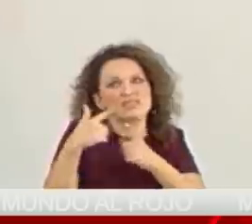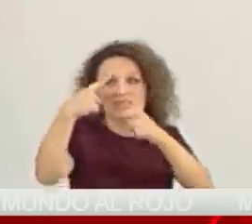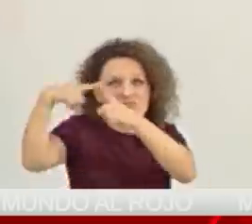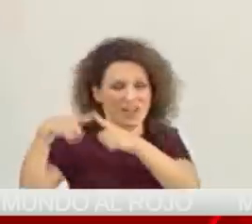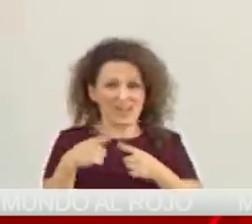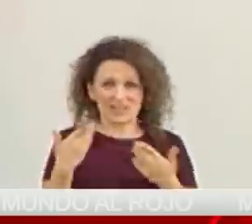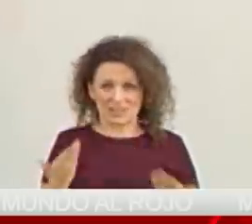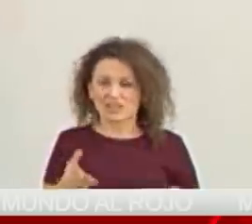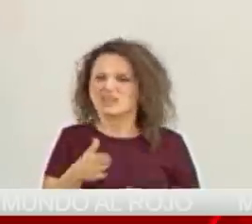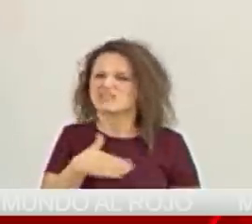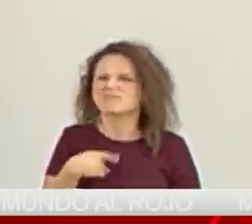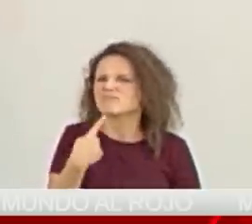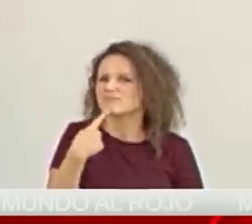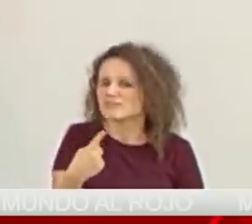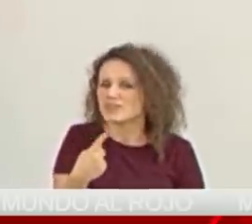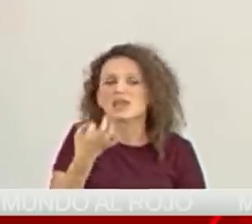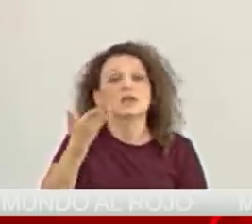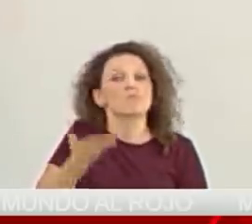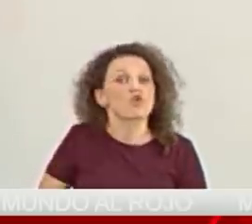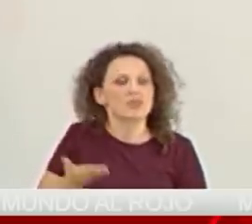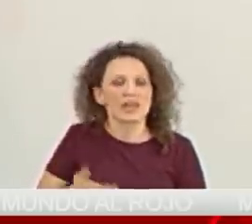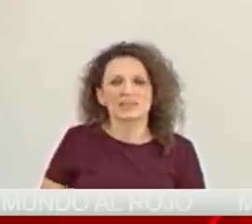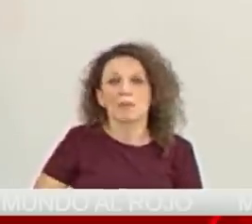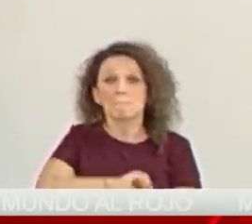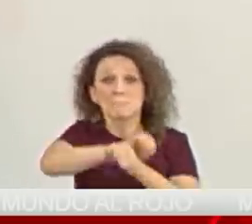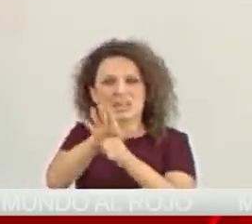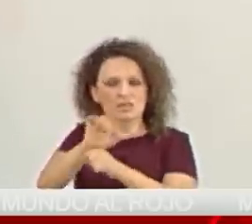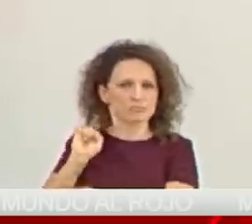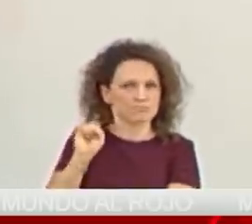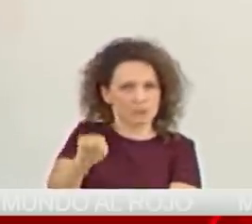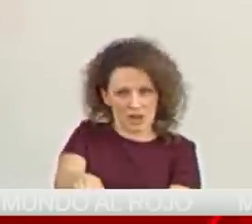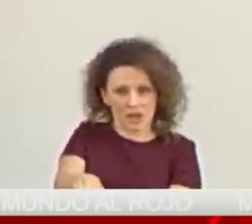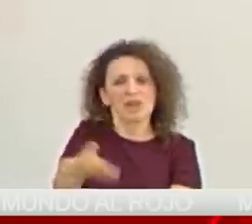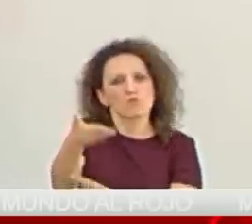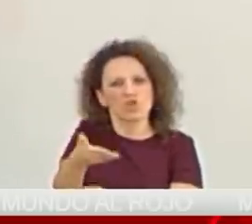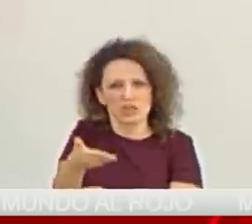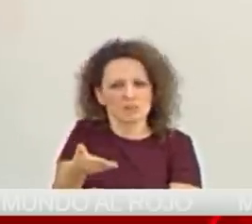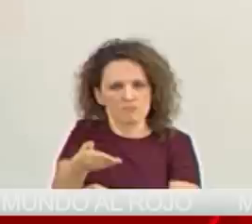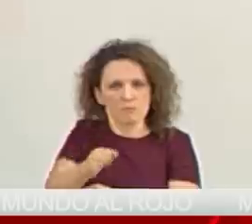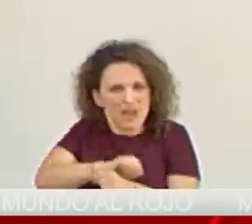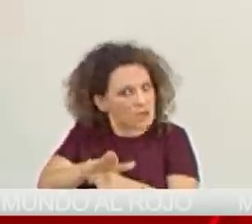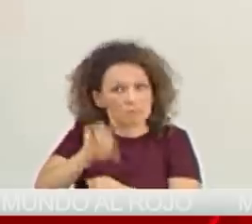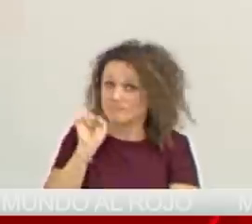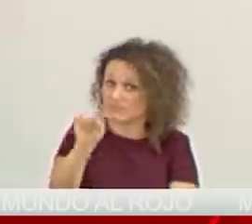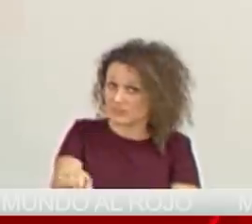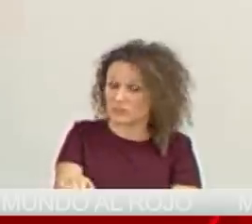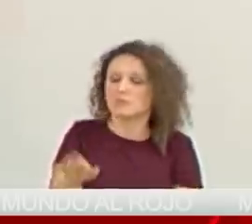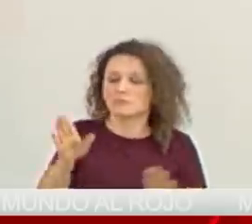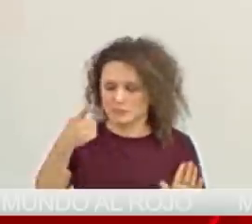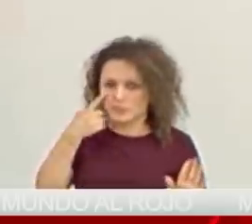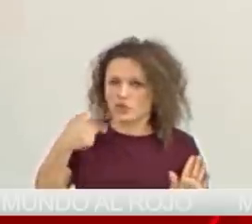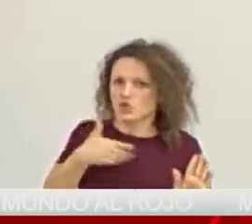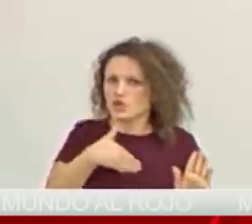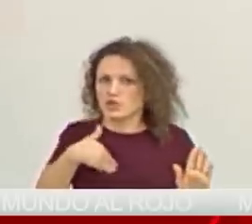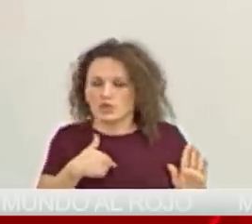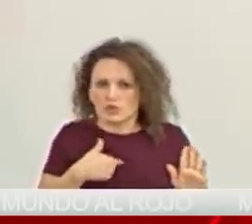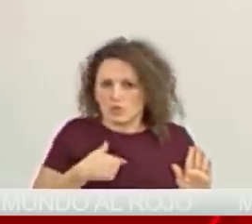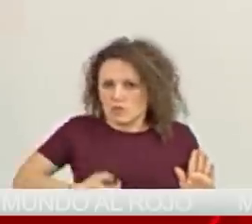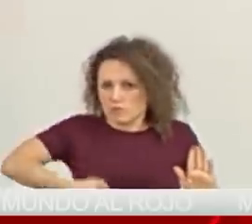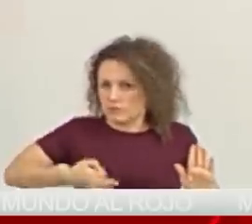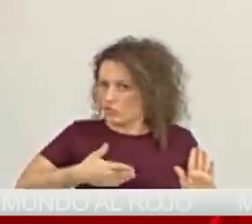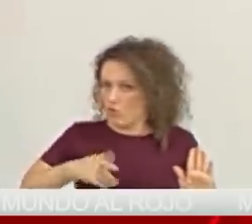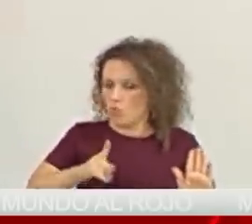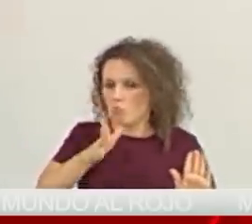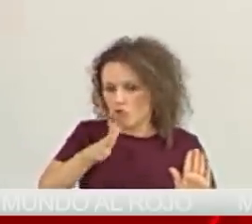habiéndose producido a la que le corresponde dirimir ese asunto no es al señor más rasta